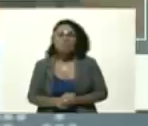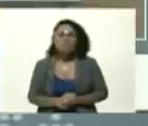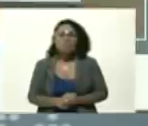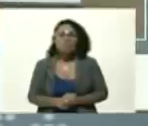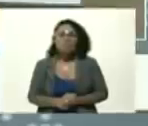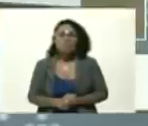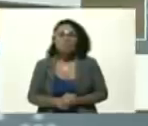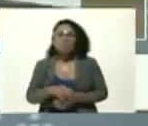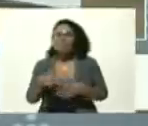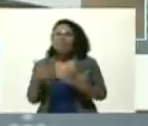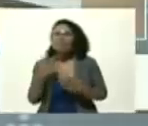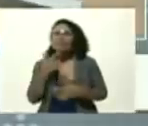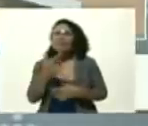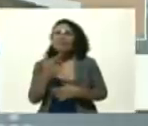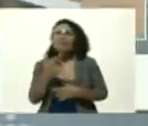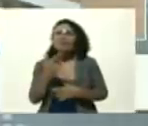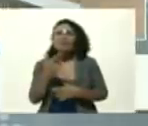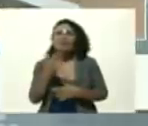1999. ¿Qué dice Reverol?